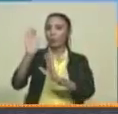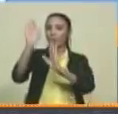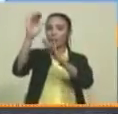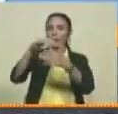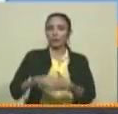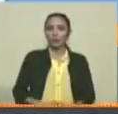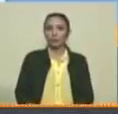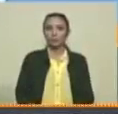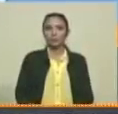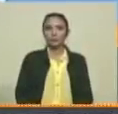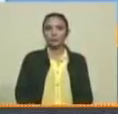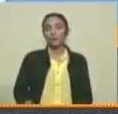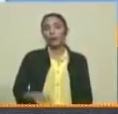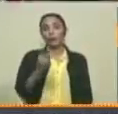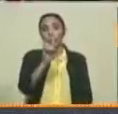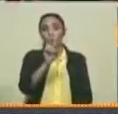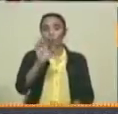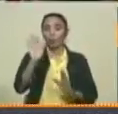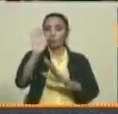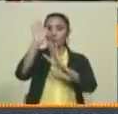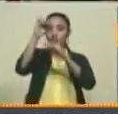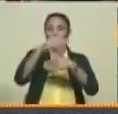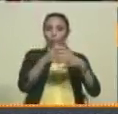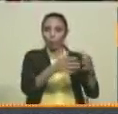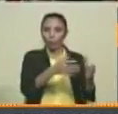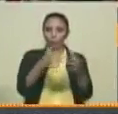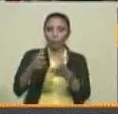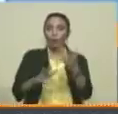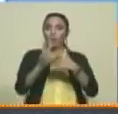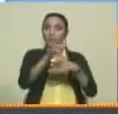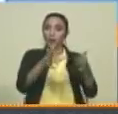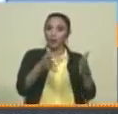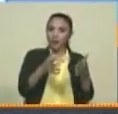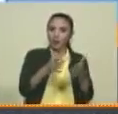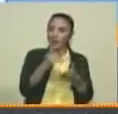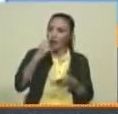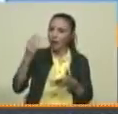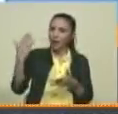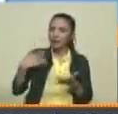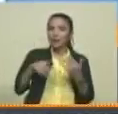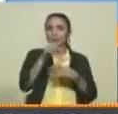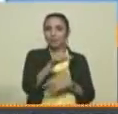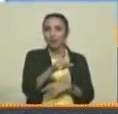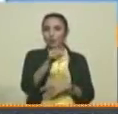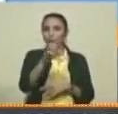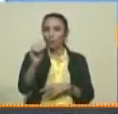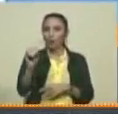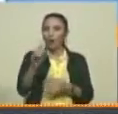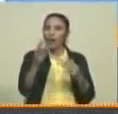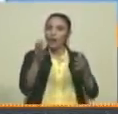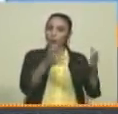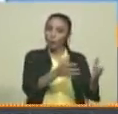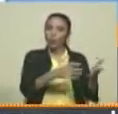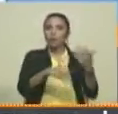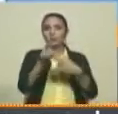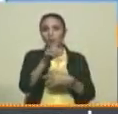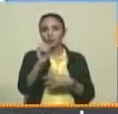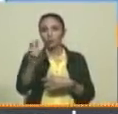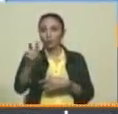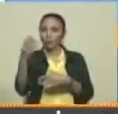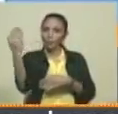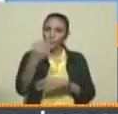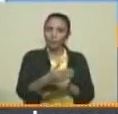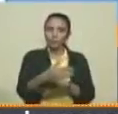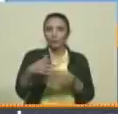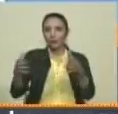Son los dos grandes equipos, están en la final. Golden State lleva 3 ganados. Ayer ganaron 110 a 102, estuvo cerrado el juego. Pero los dos juegos